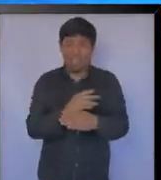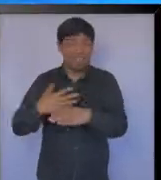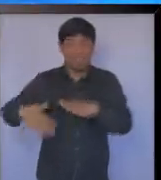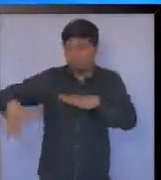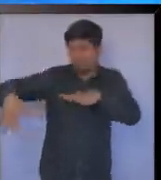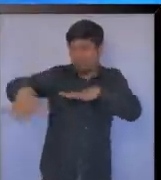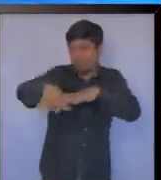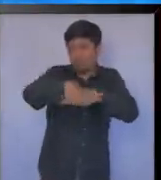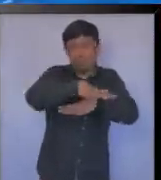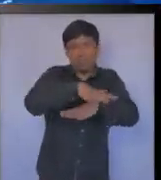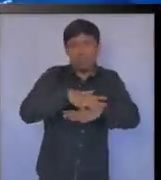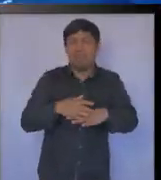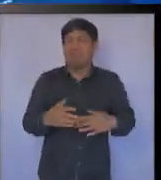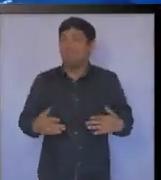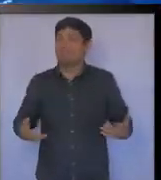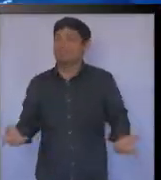mar.